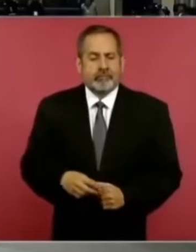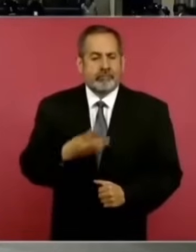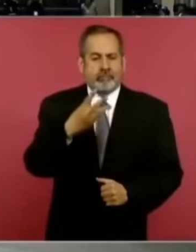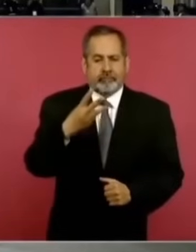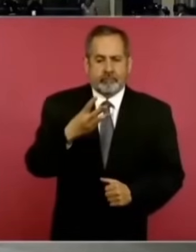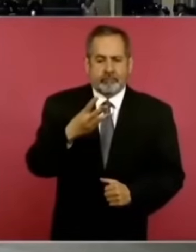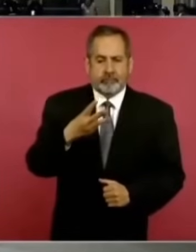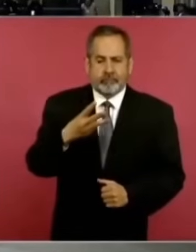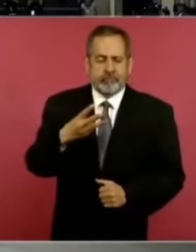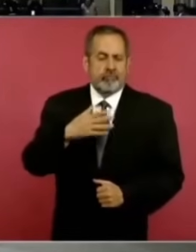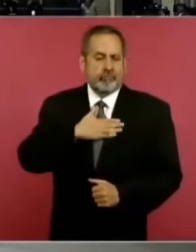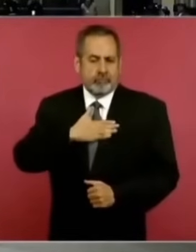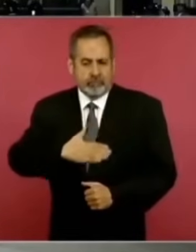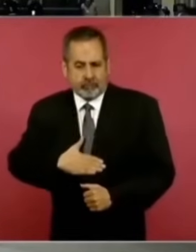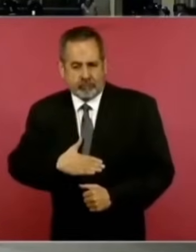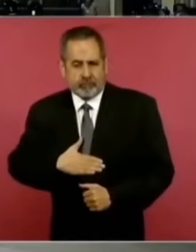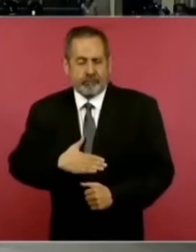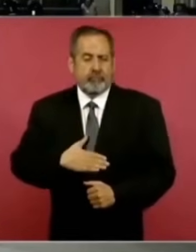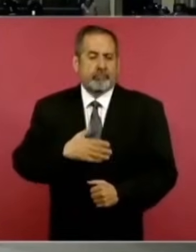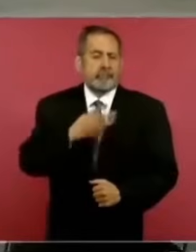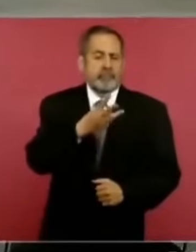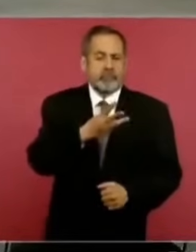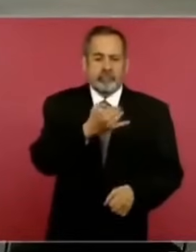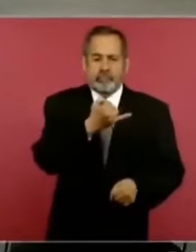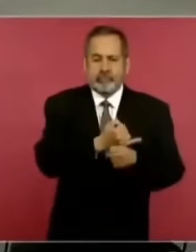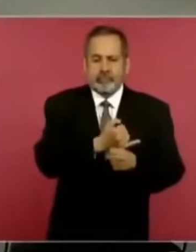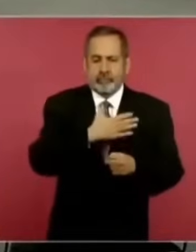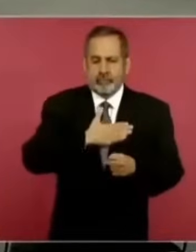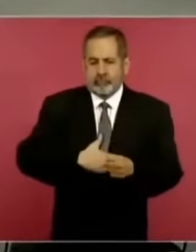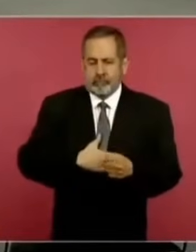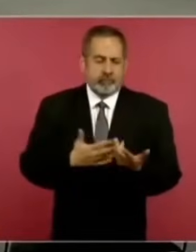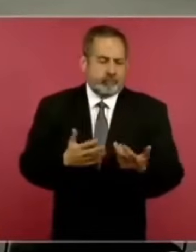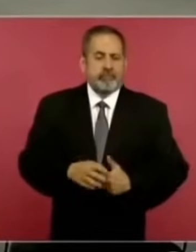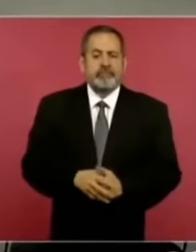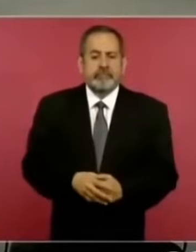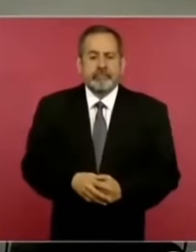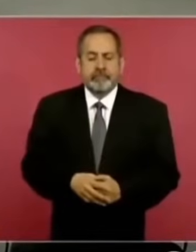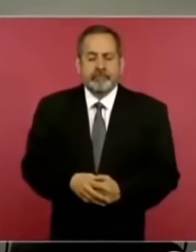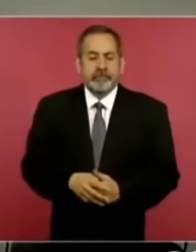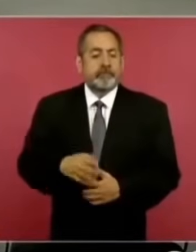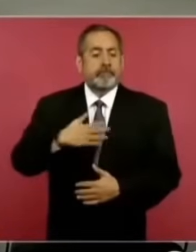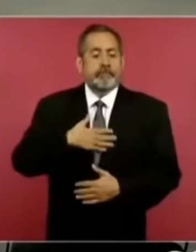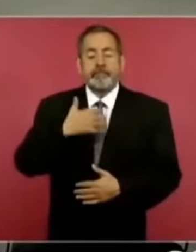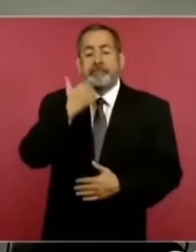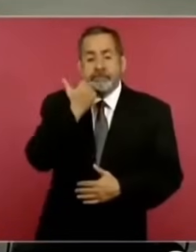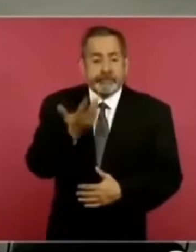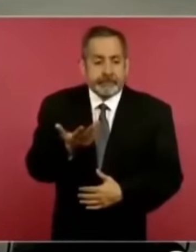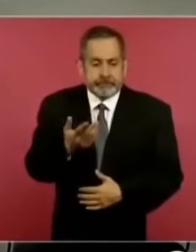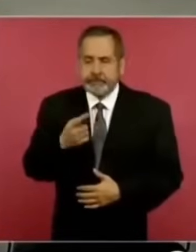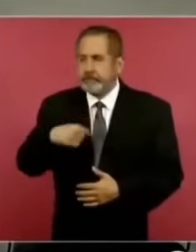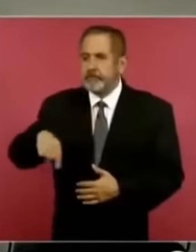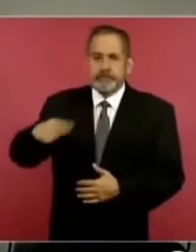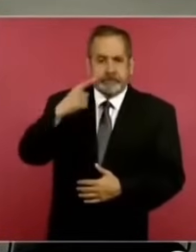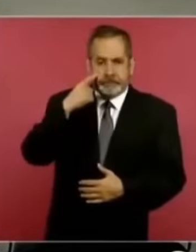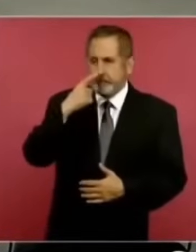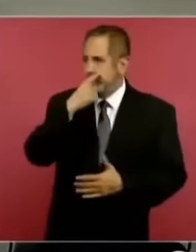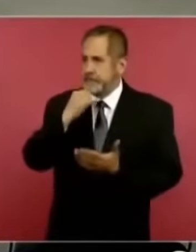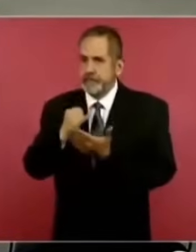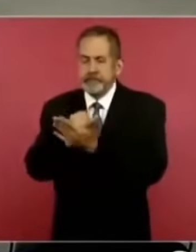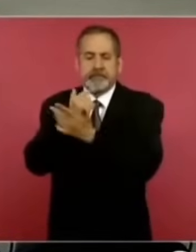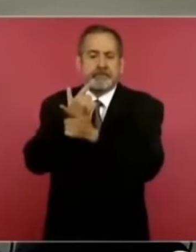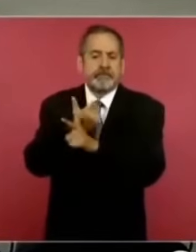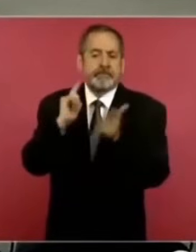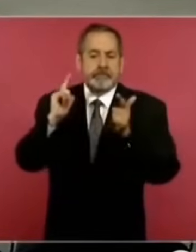justas y tres injustas. Entonces, ¿qué queremos? Una democracia, un